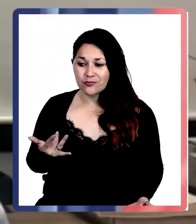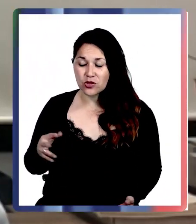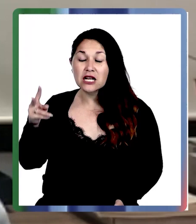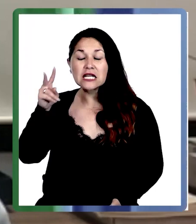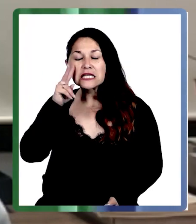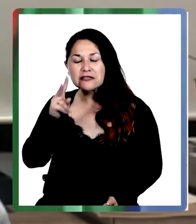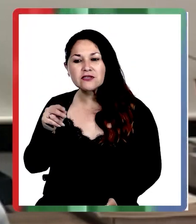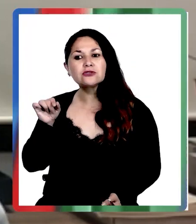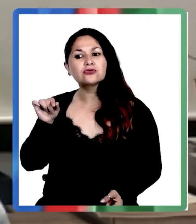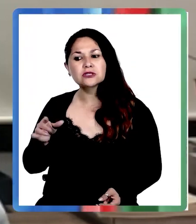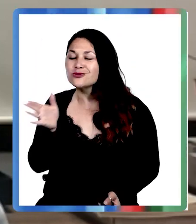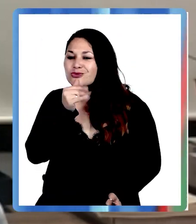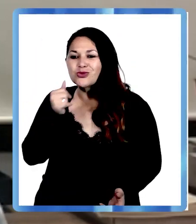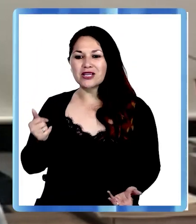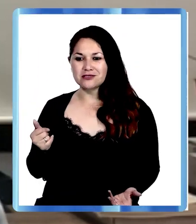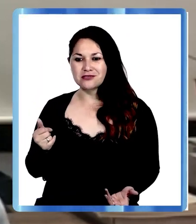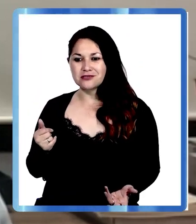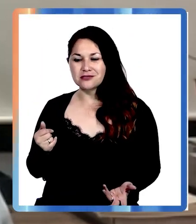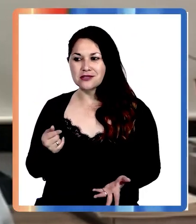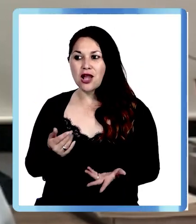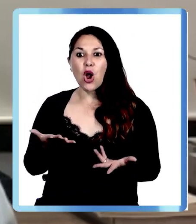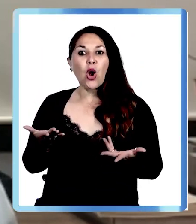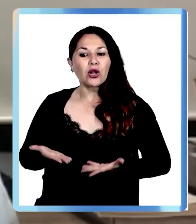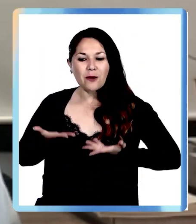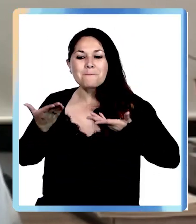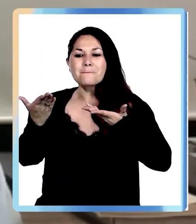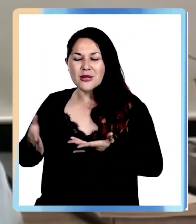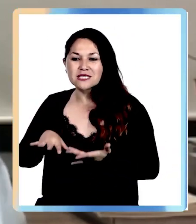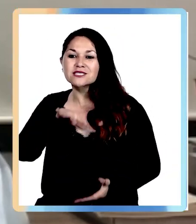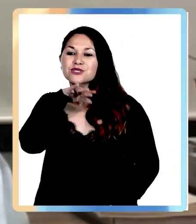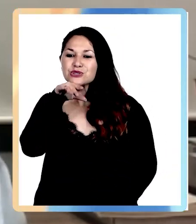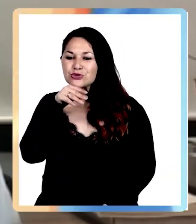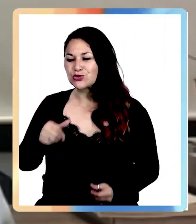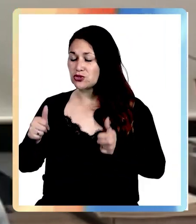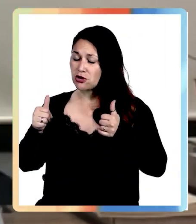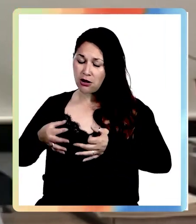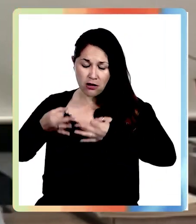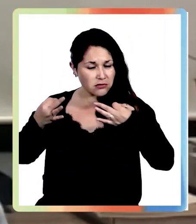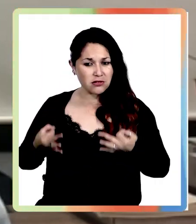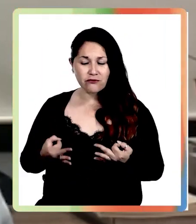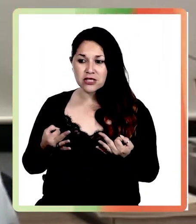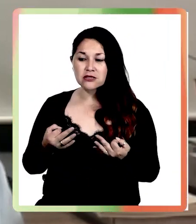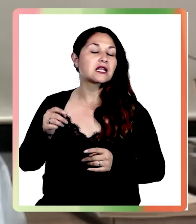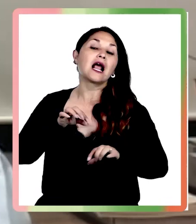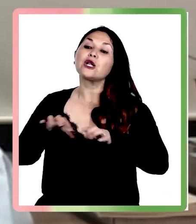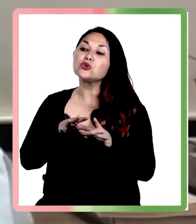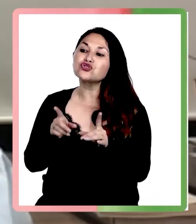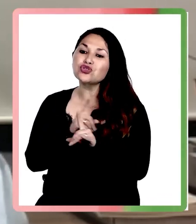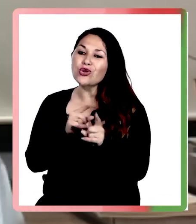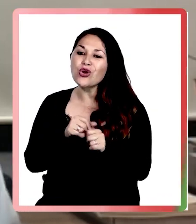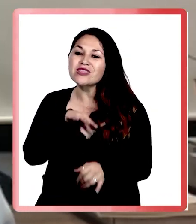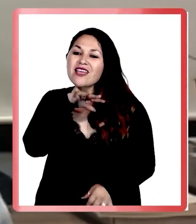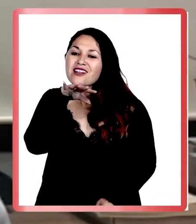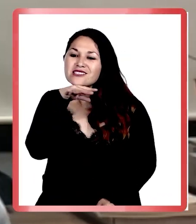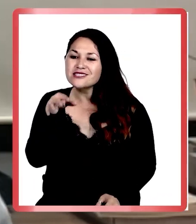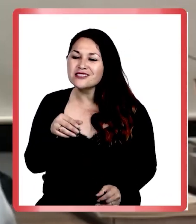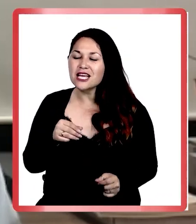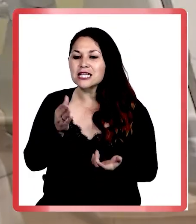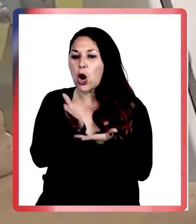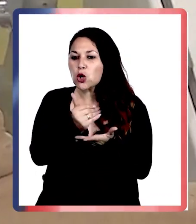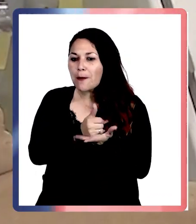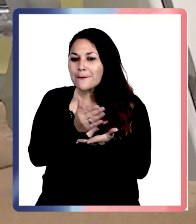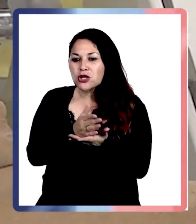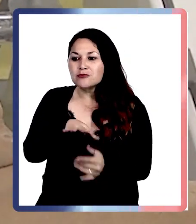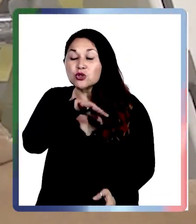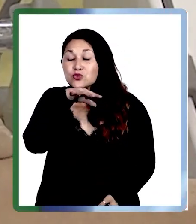hemos detectado que no hay una buena ejecución de la ley del cáncer. O sea, no se están ejecutando todos los programas o no